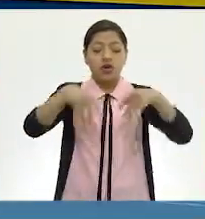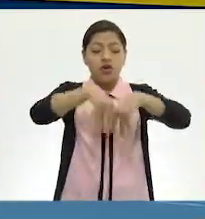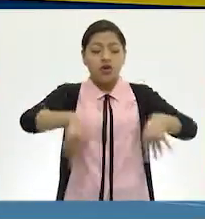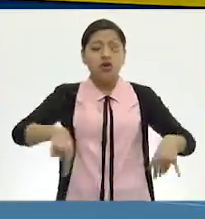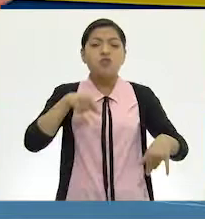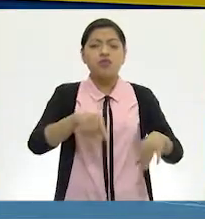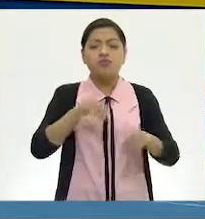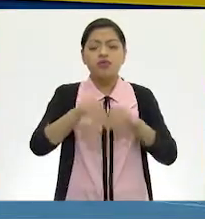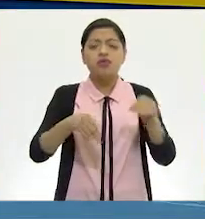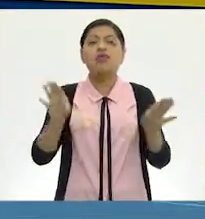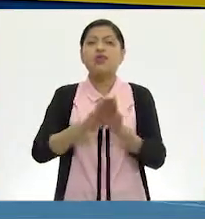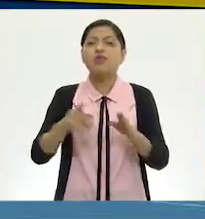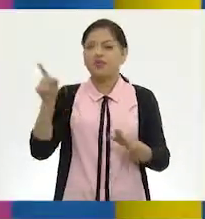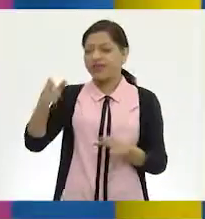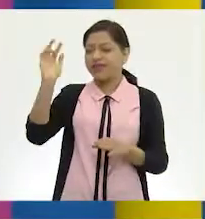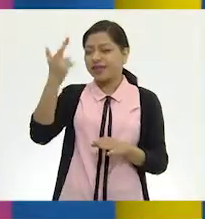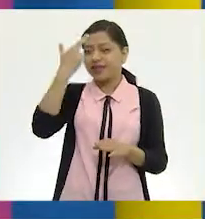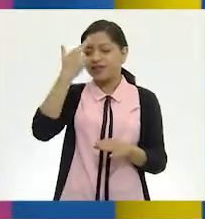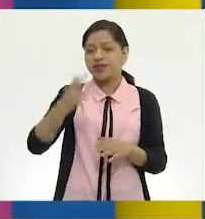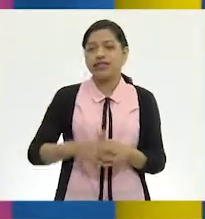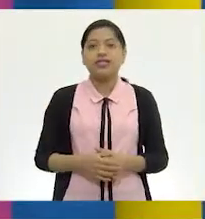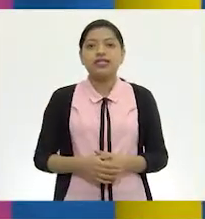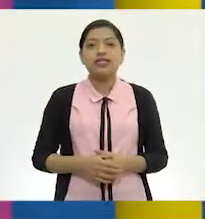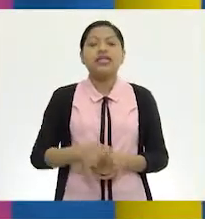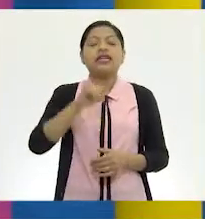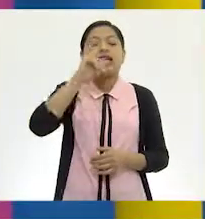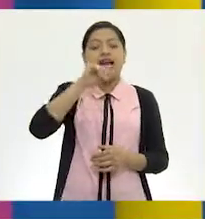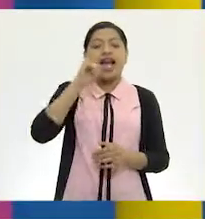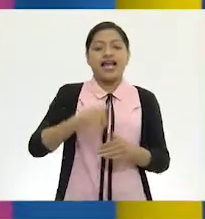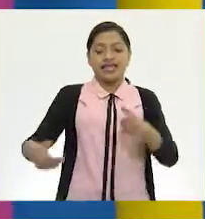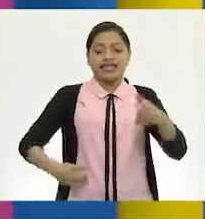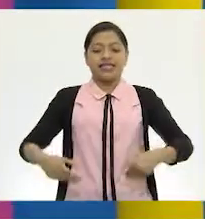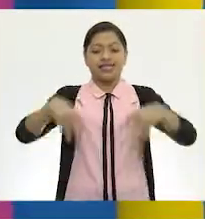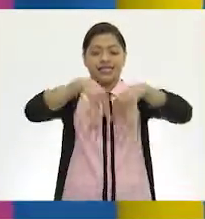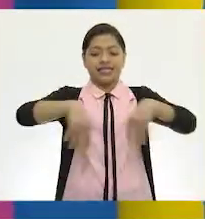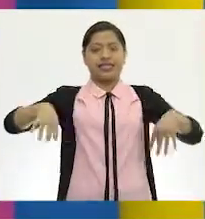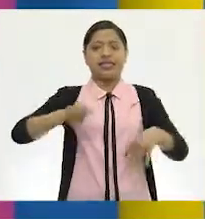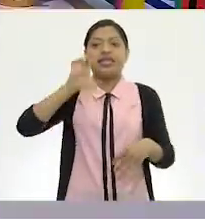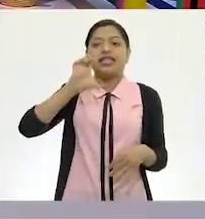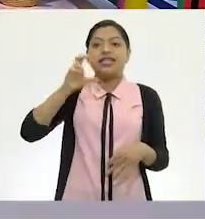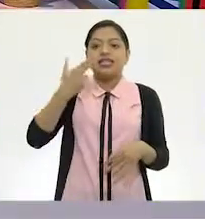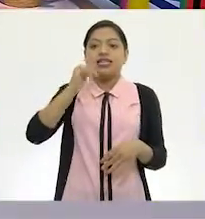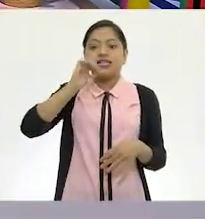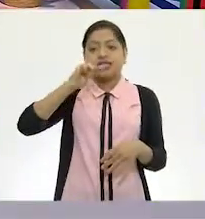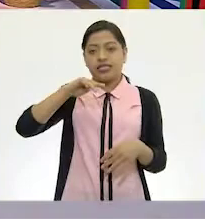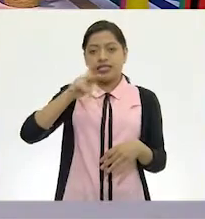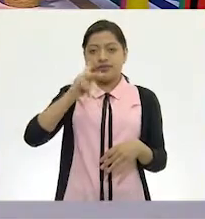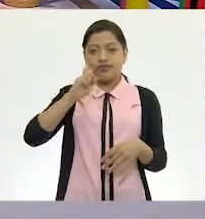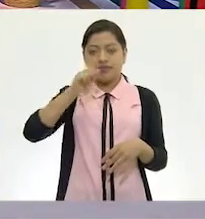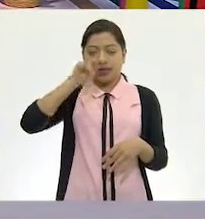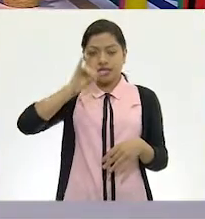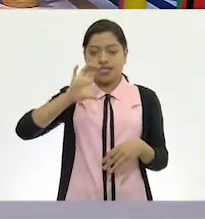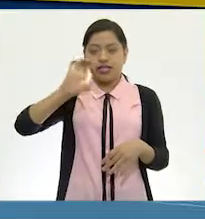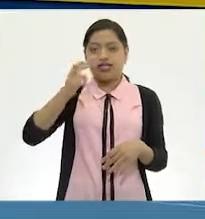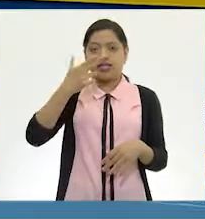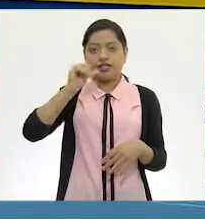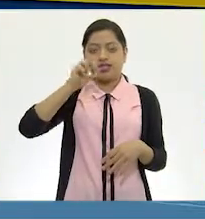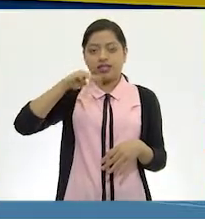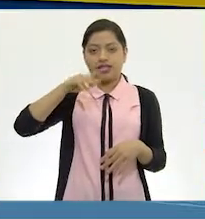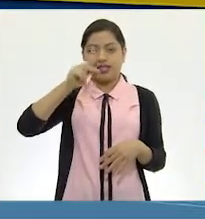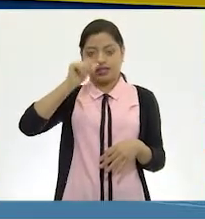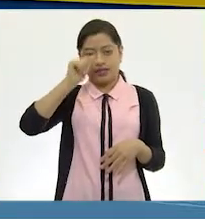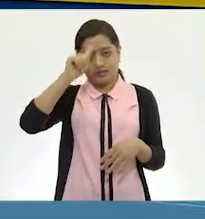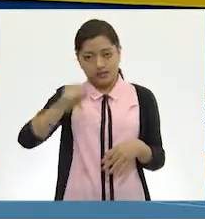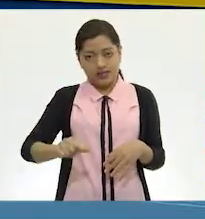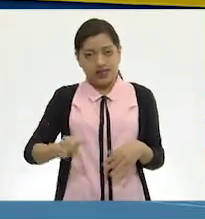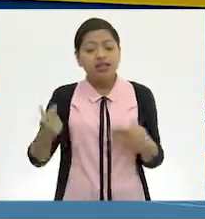la vez pasada. ¿Cuál era? Era la de Chímpete Champata. Chímpete Champata. Ahora tenemos que escoger cómo la vamos a montar. A